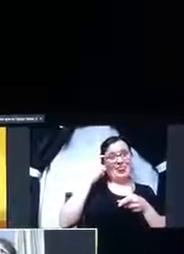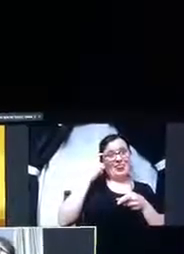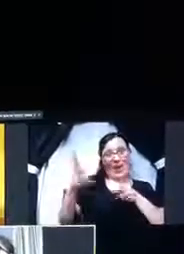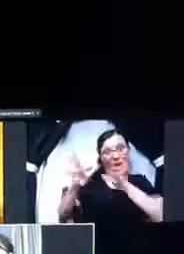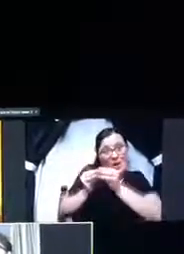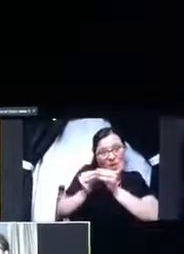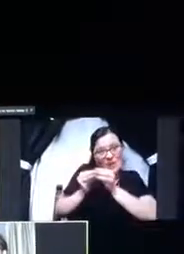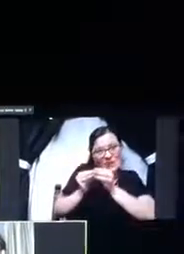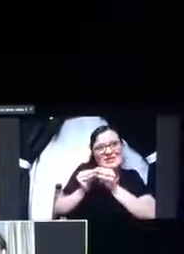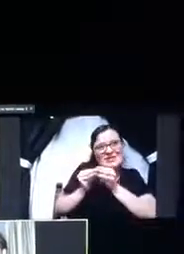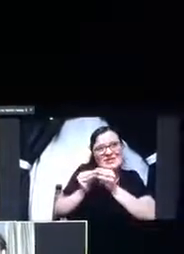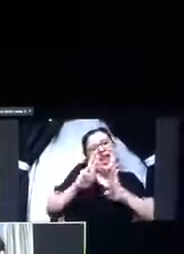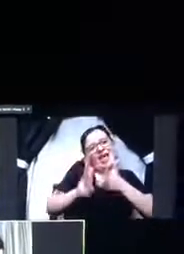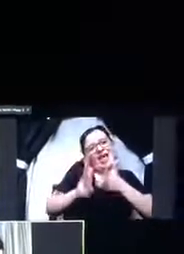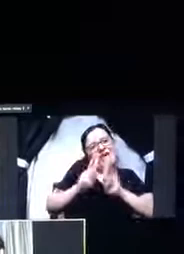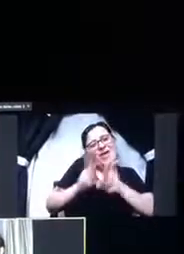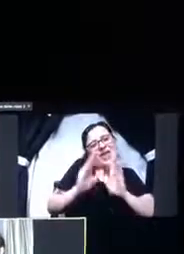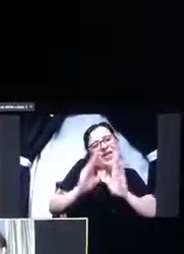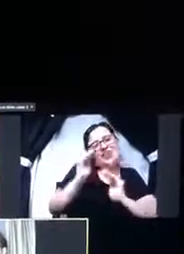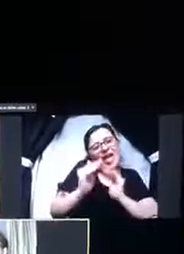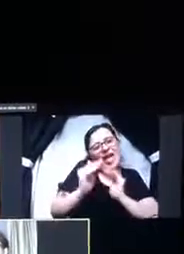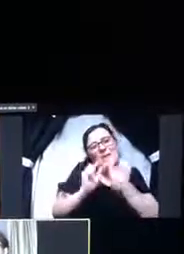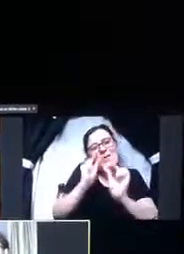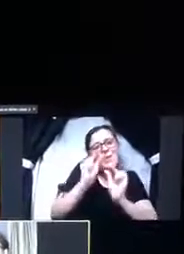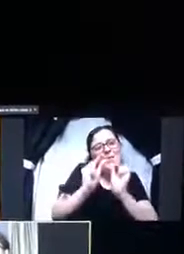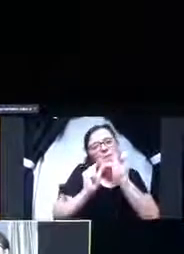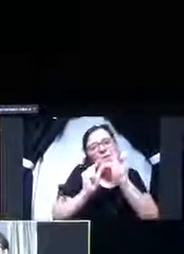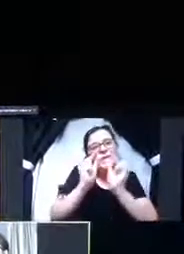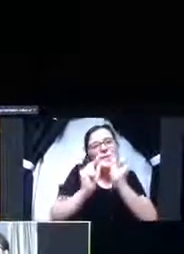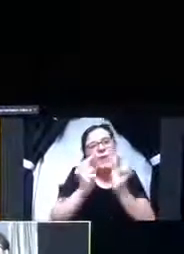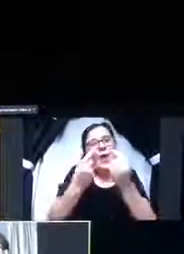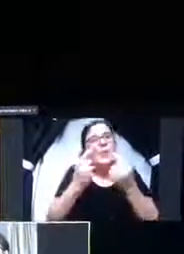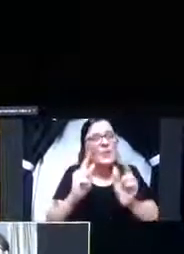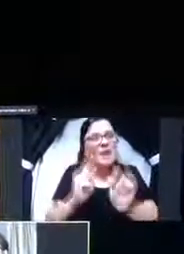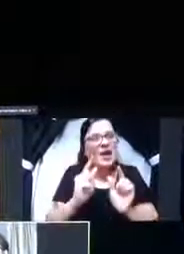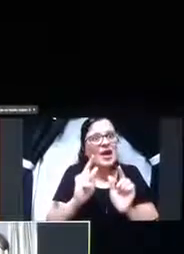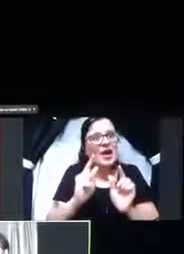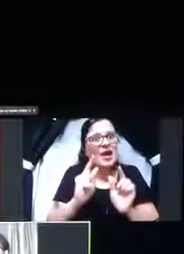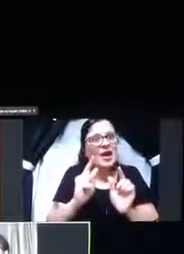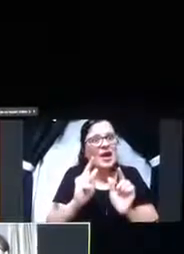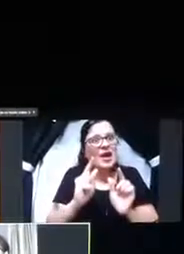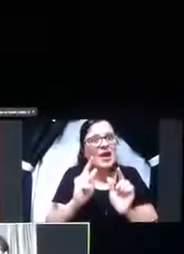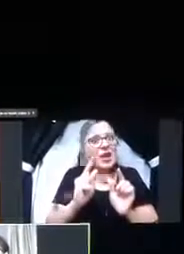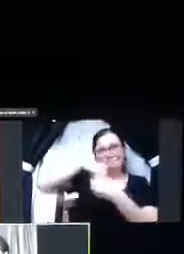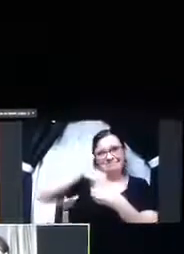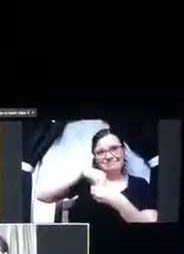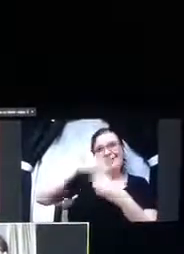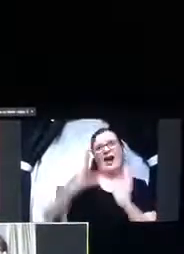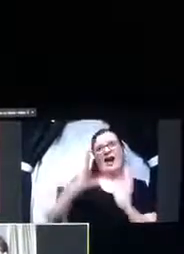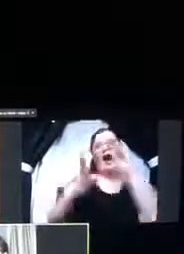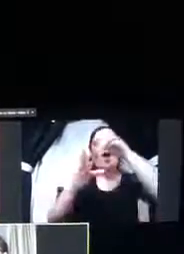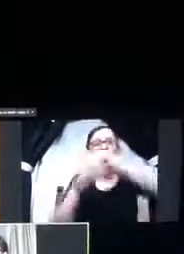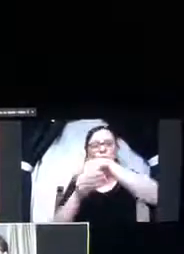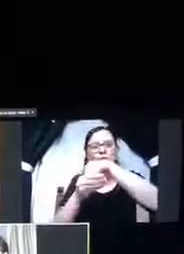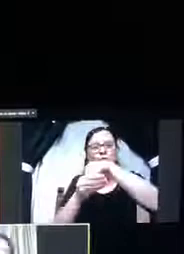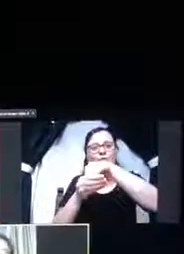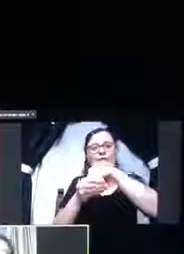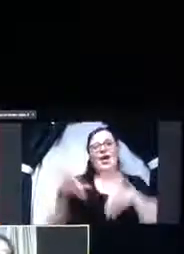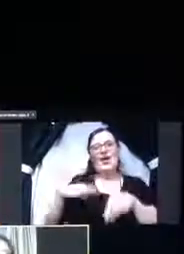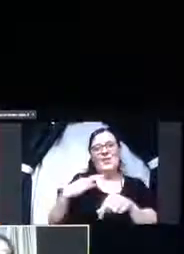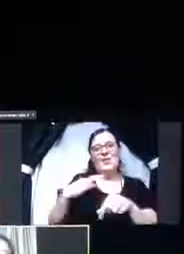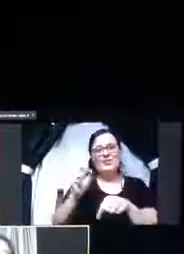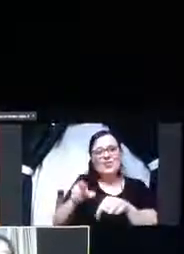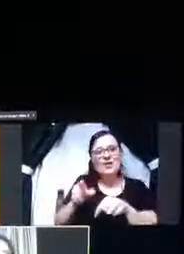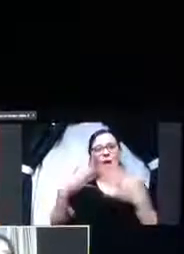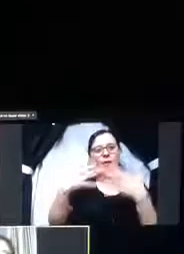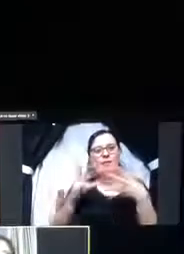velocidad que tiene Eugenia, siempre fue en pos a poder incluirme yo, digamos, en todo este